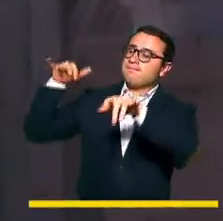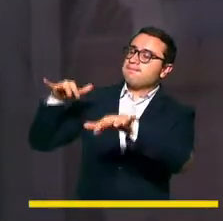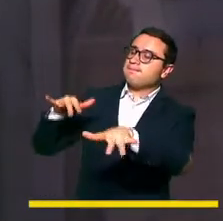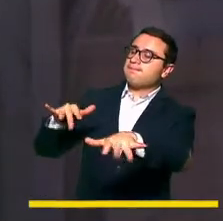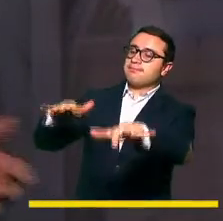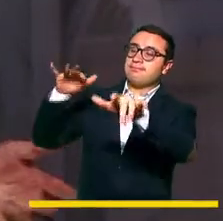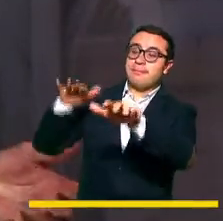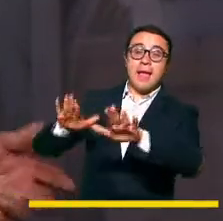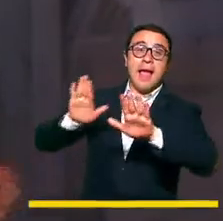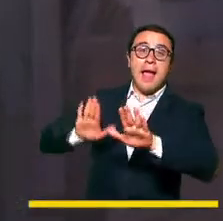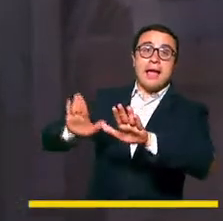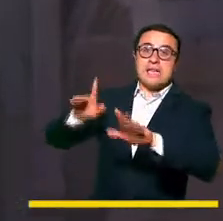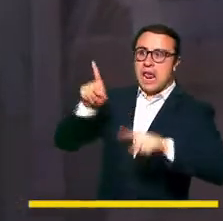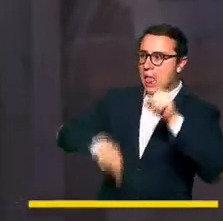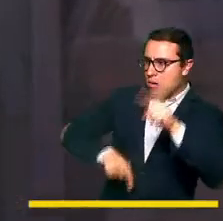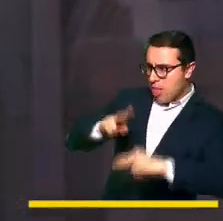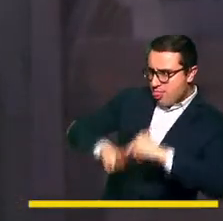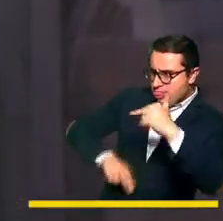sido tapados,